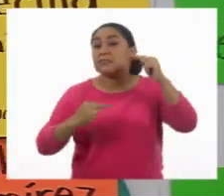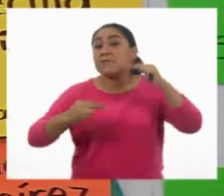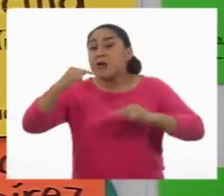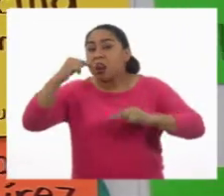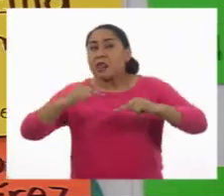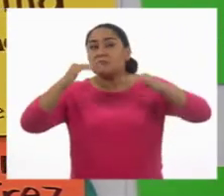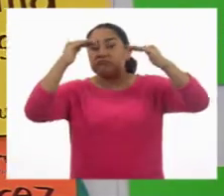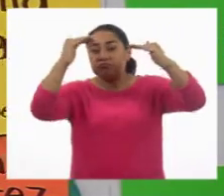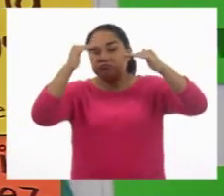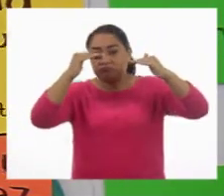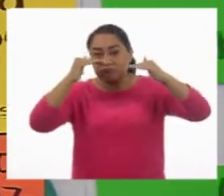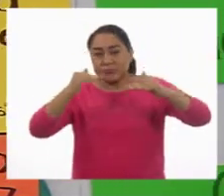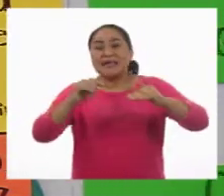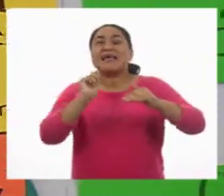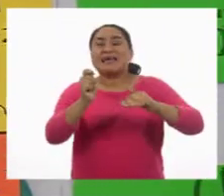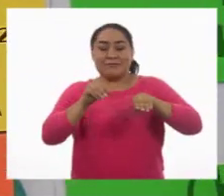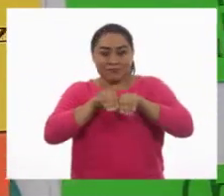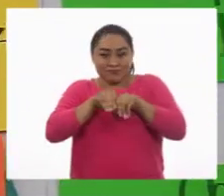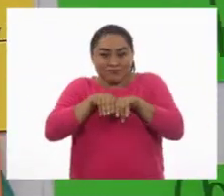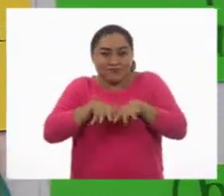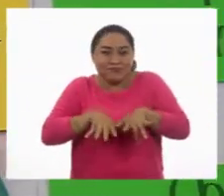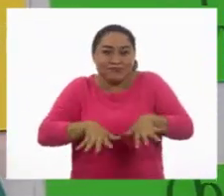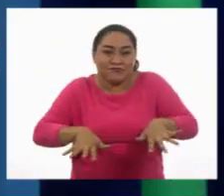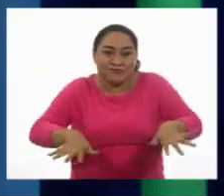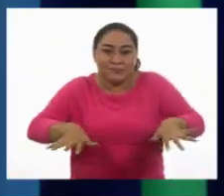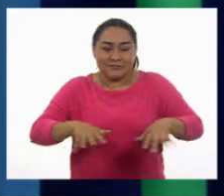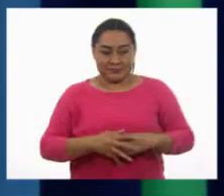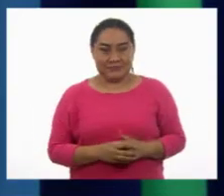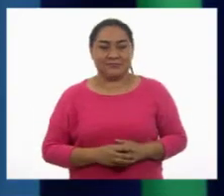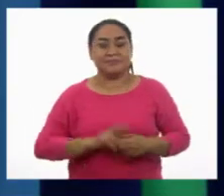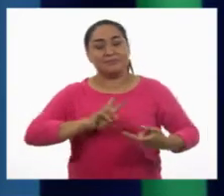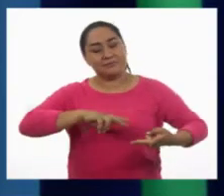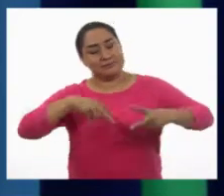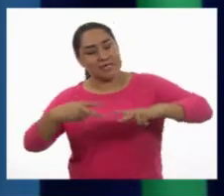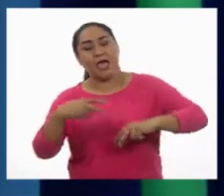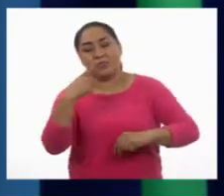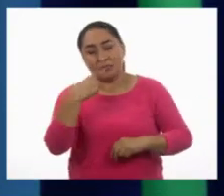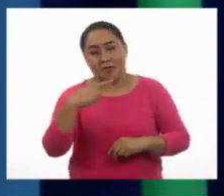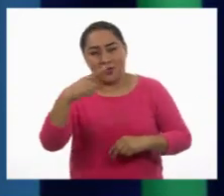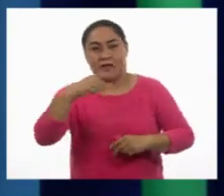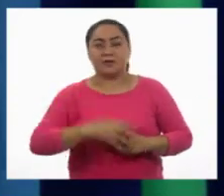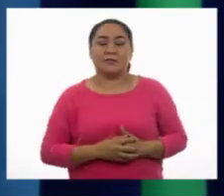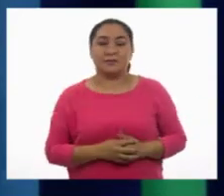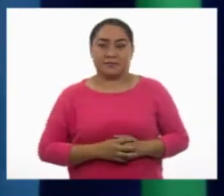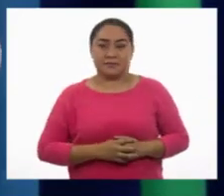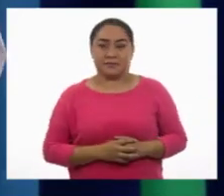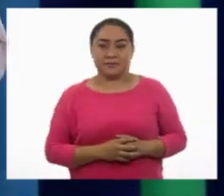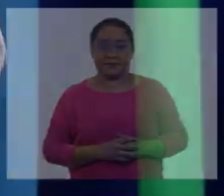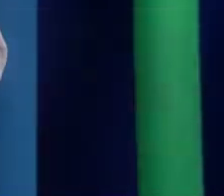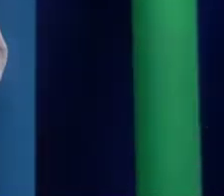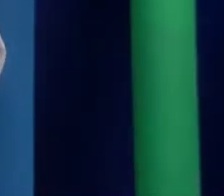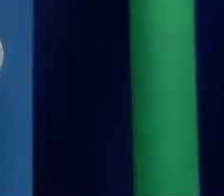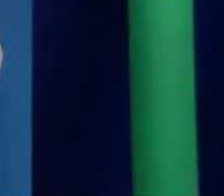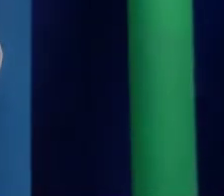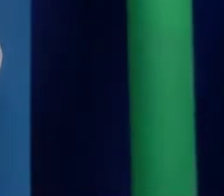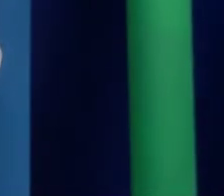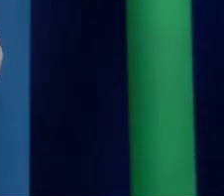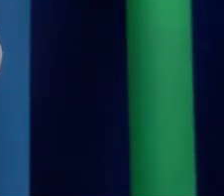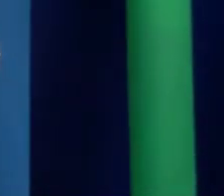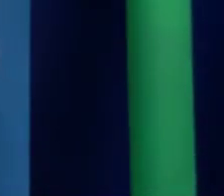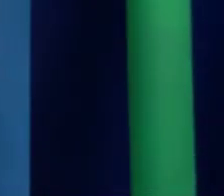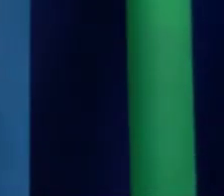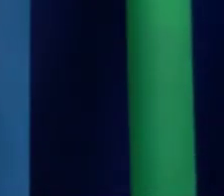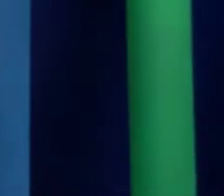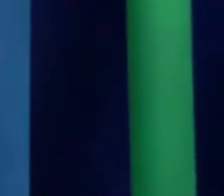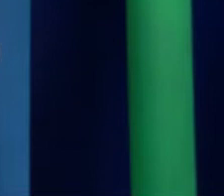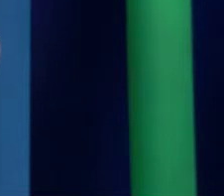y ramificaciones del árbol. Un panecillo muchten, quina ignian, huanquiname y huanten,